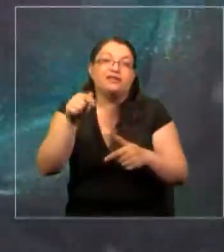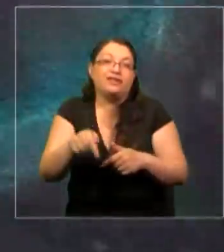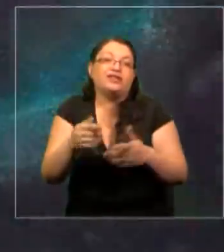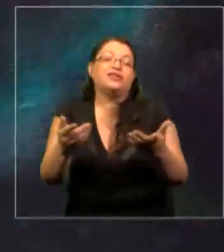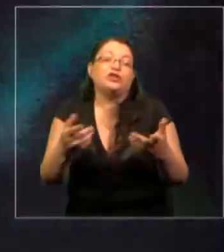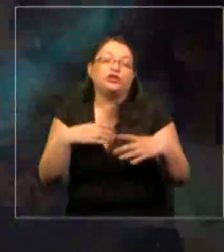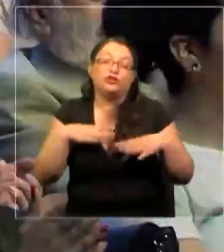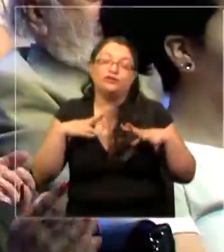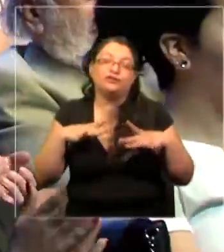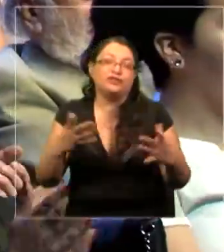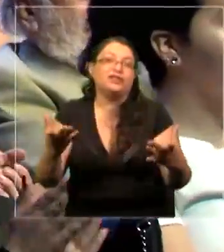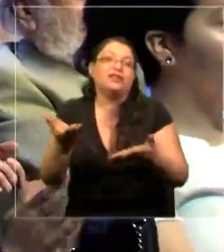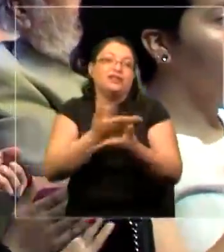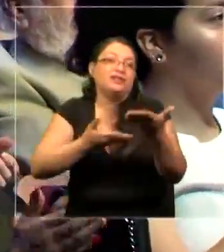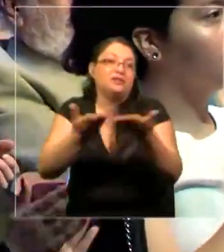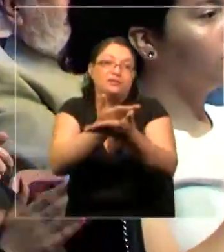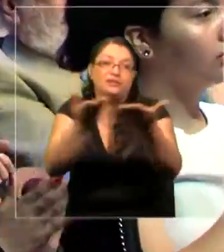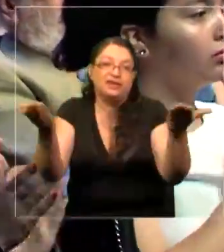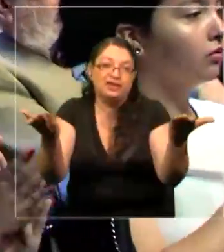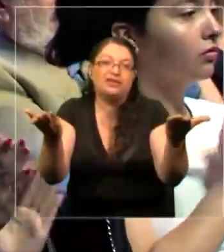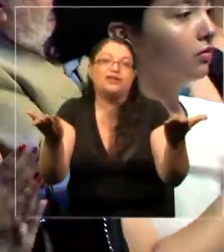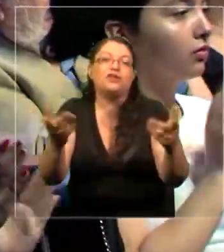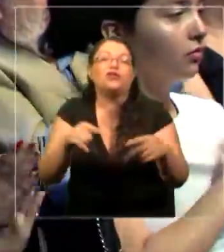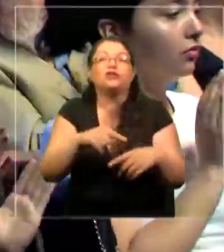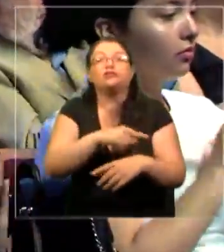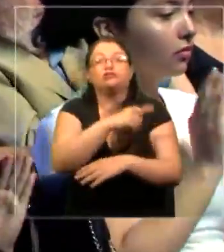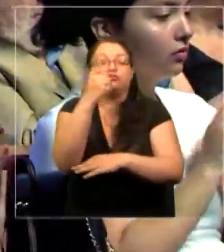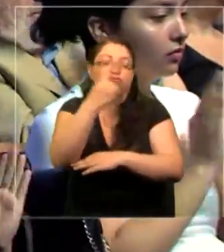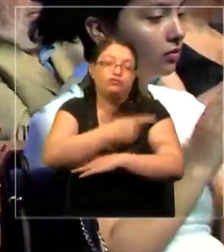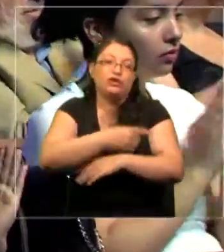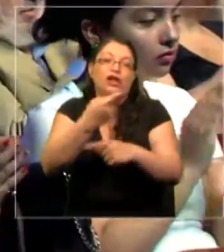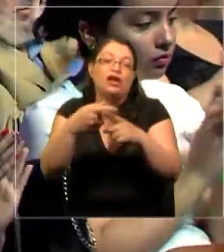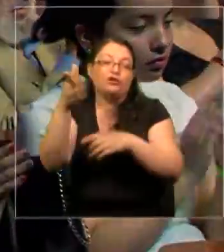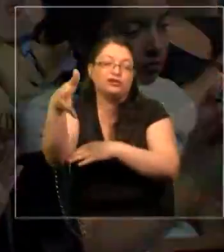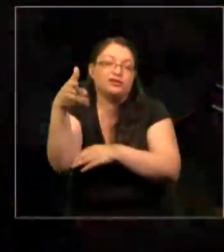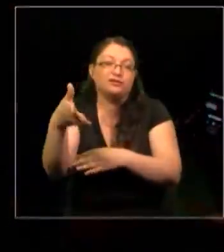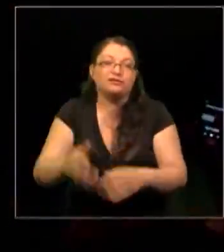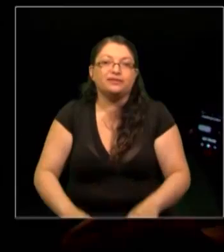estoy feliz de compartir con ustedes el resto de la conferencia.